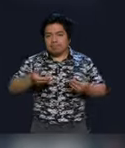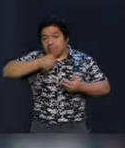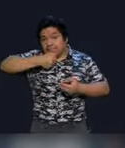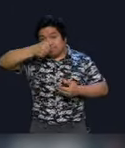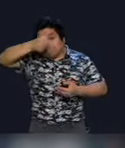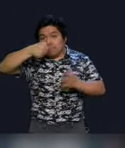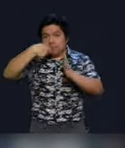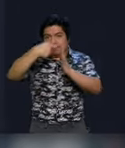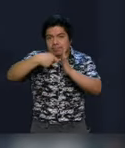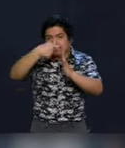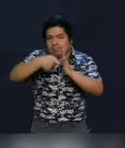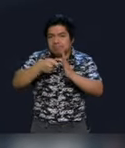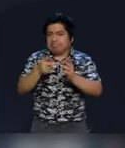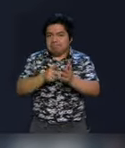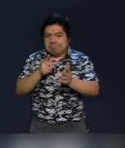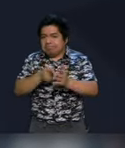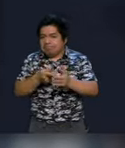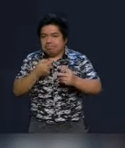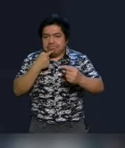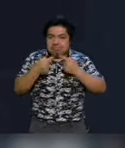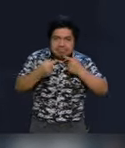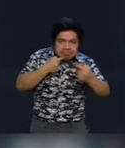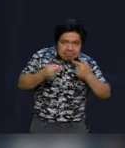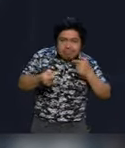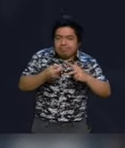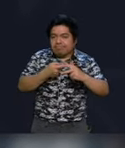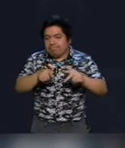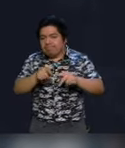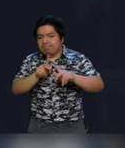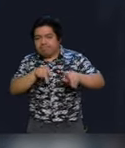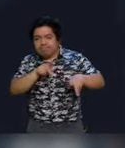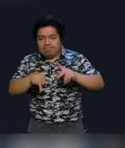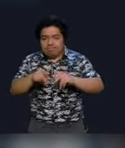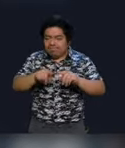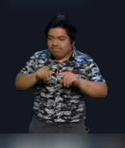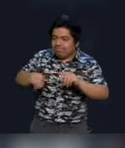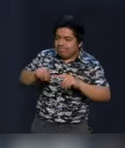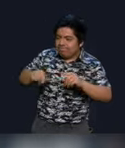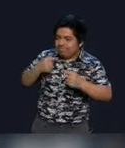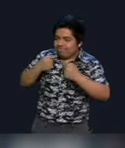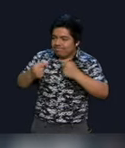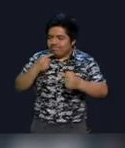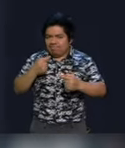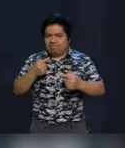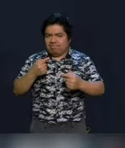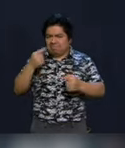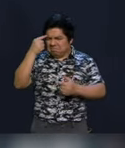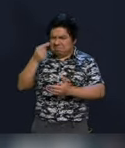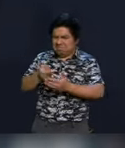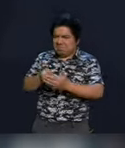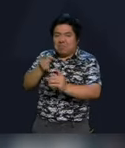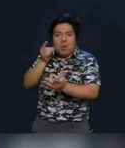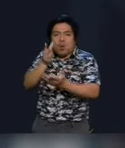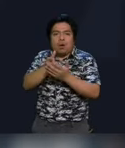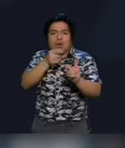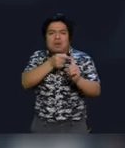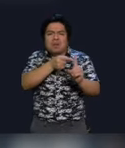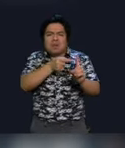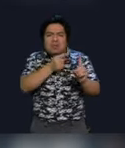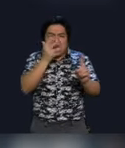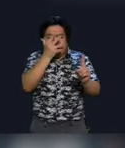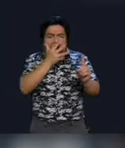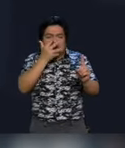el video abrió una nueva discusión y también generó mucho ruido y parte de esa discusión se ha vuelto ociosa porque se ha centrado en el estado de ebriedad